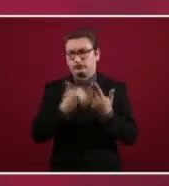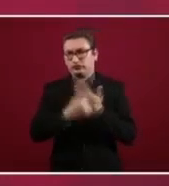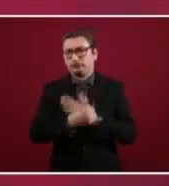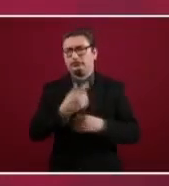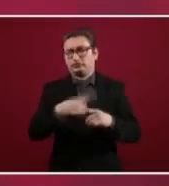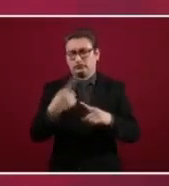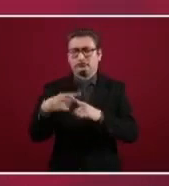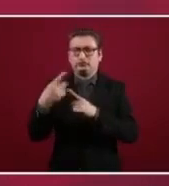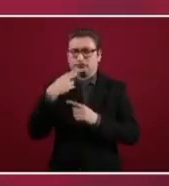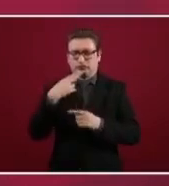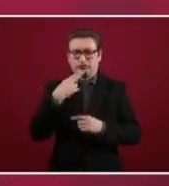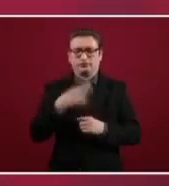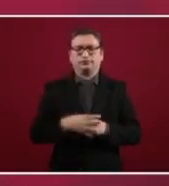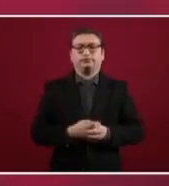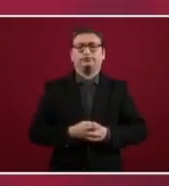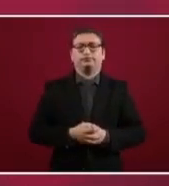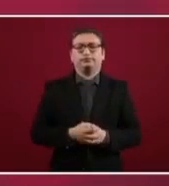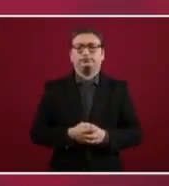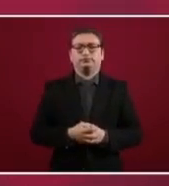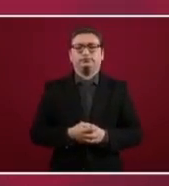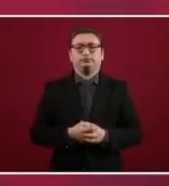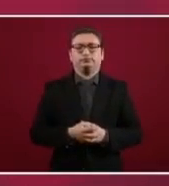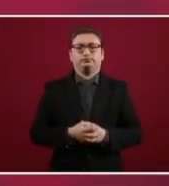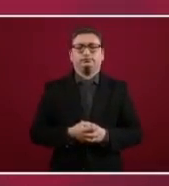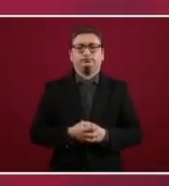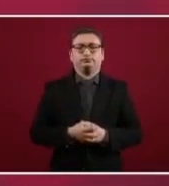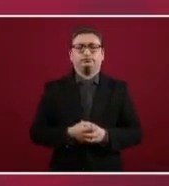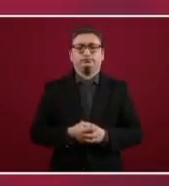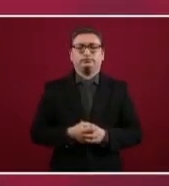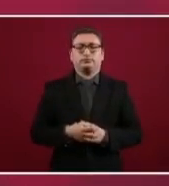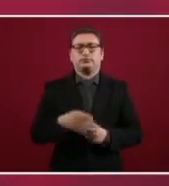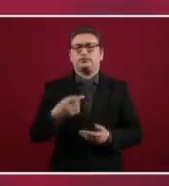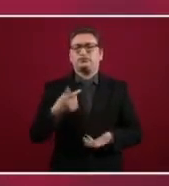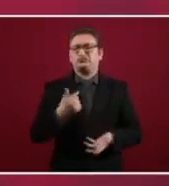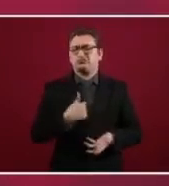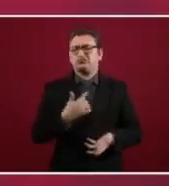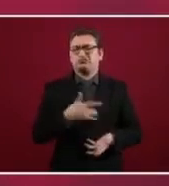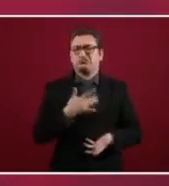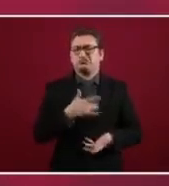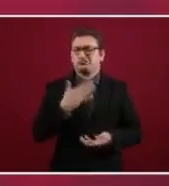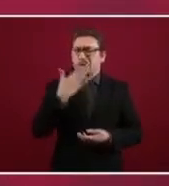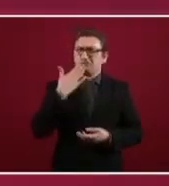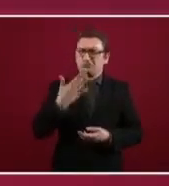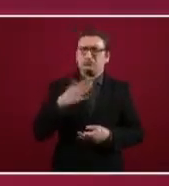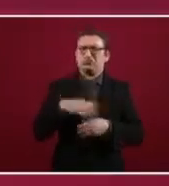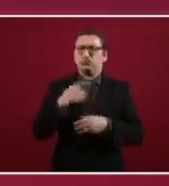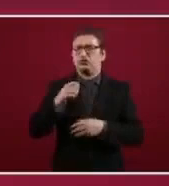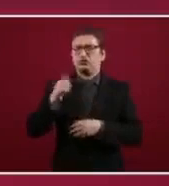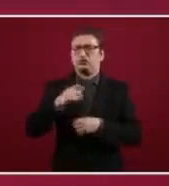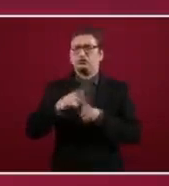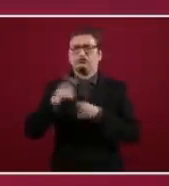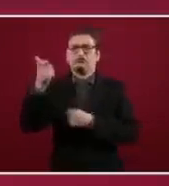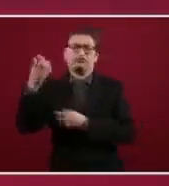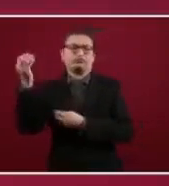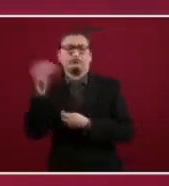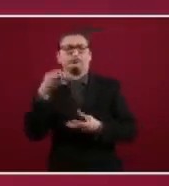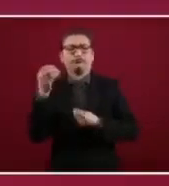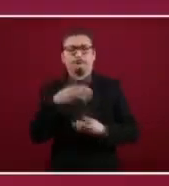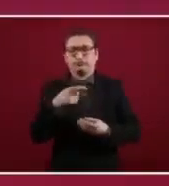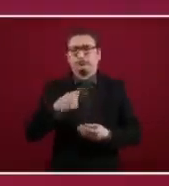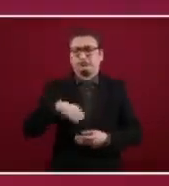de los recursos de remesas y a mí me parece muy bien que tengamos esos recursos nosotros podemos apoyar